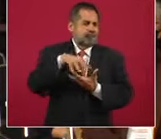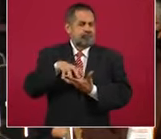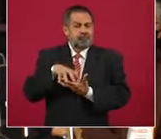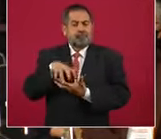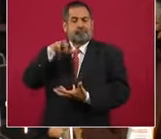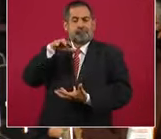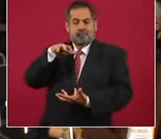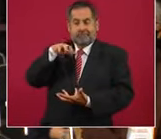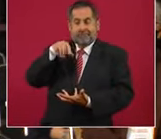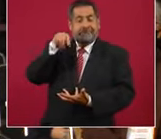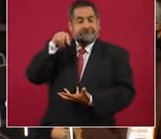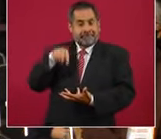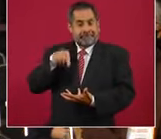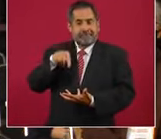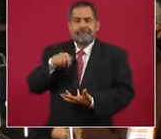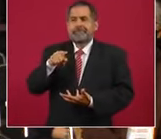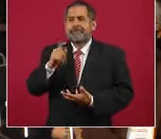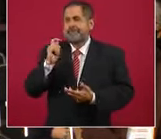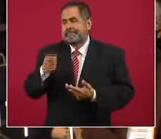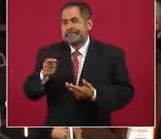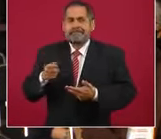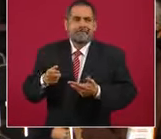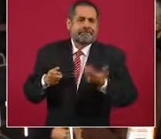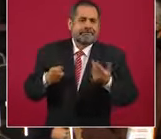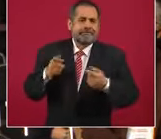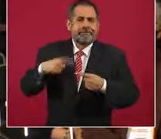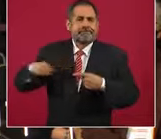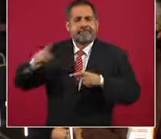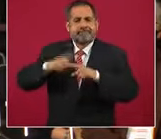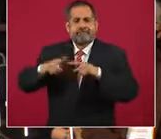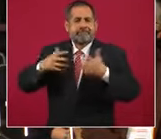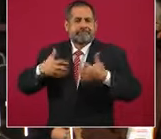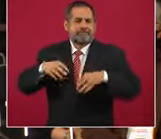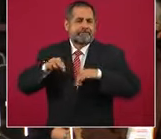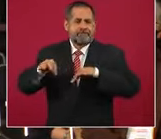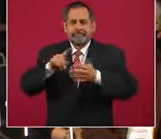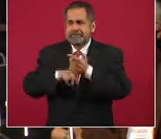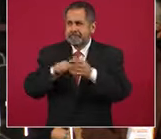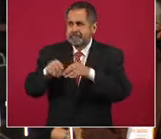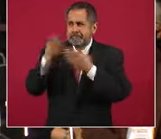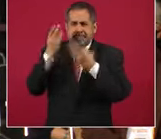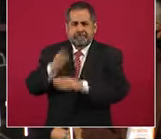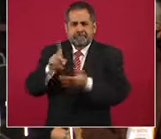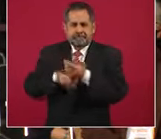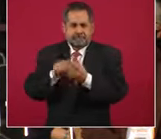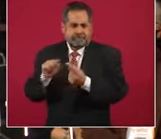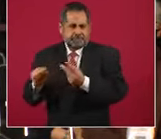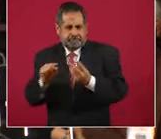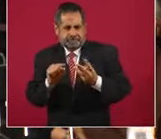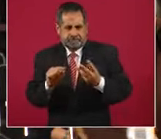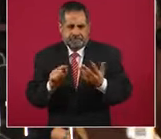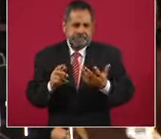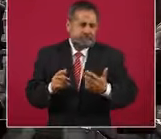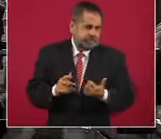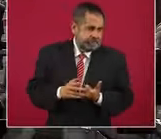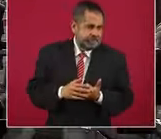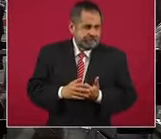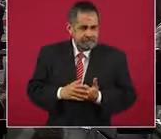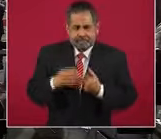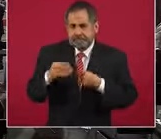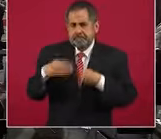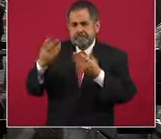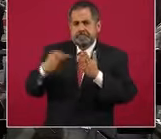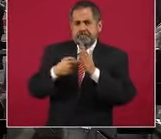ahí ya meten mano, digamos, los empleados de este banco. A la luz de estos datos que le estoy